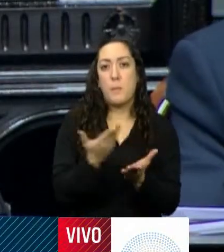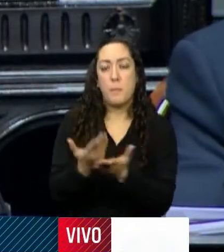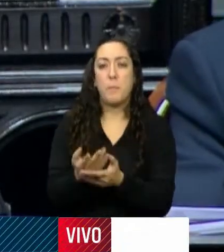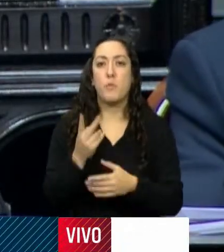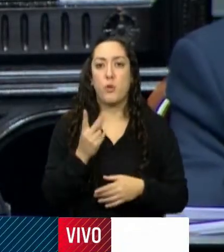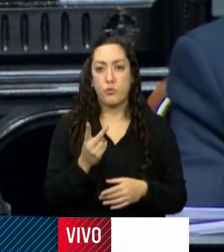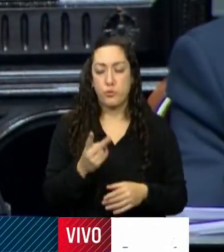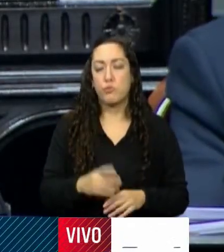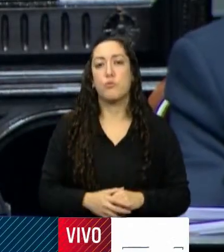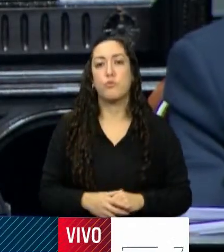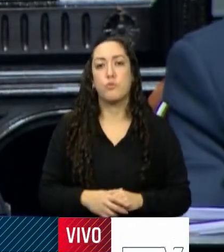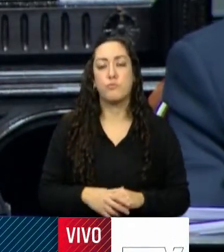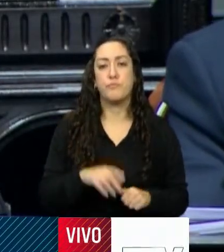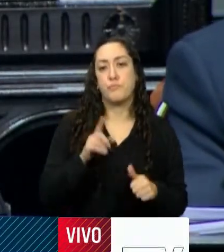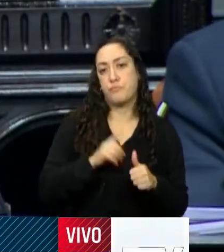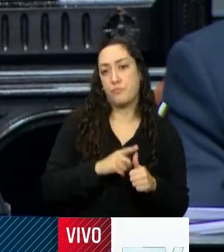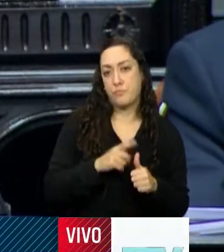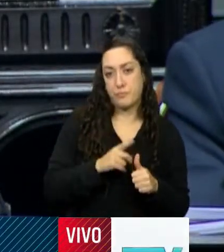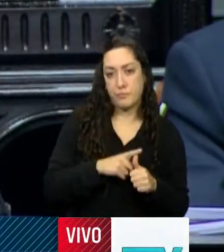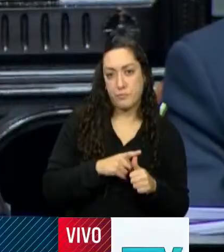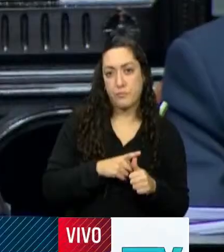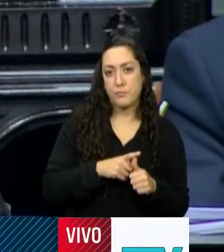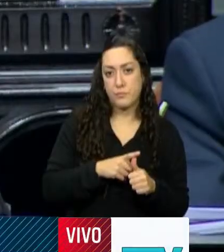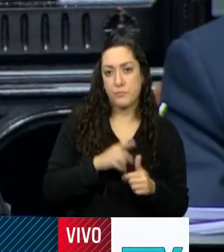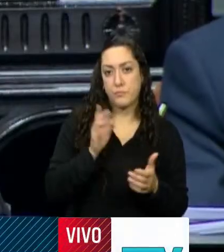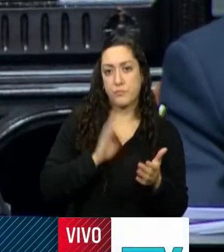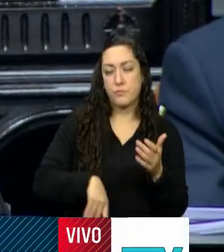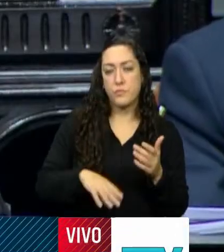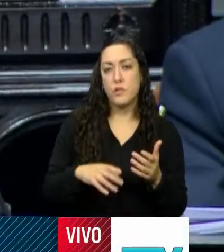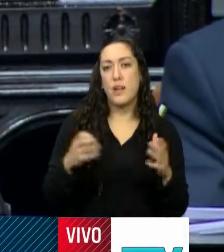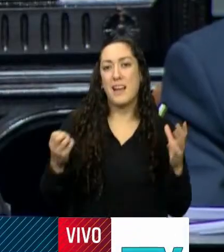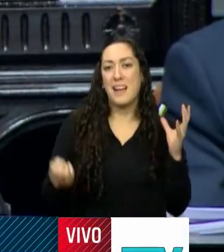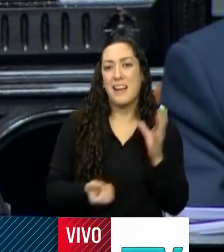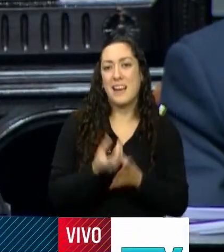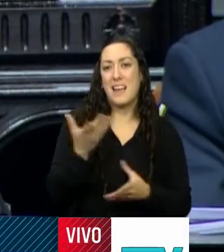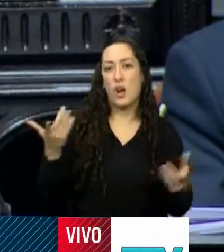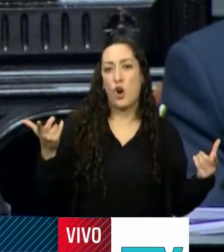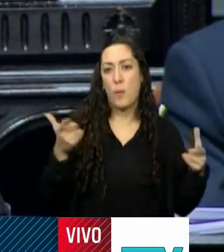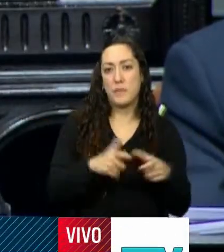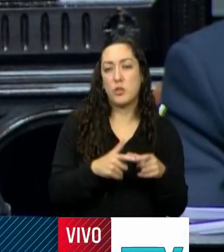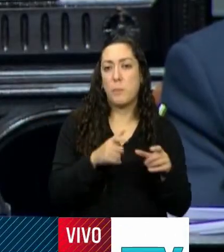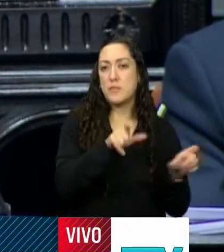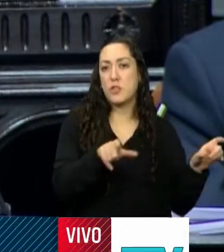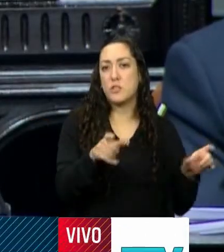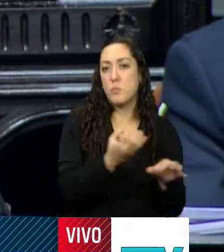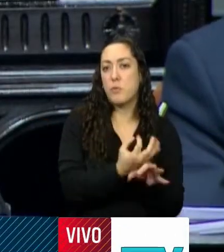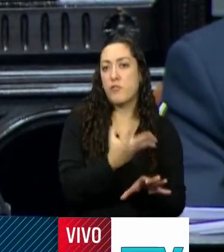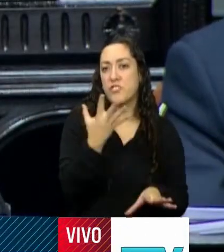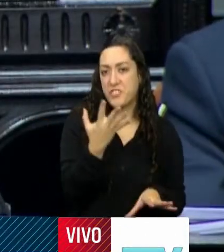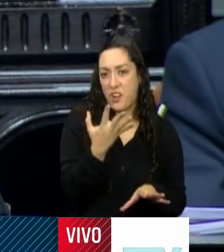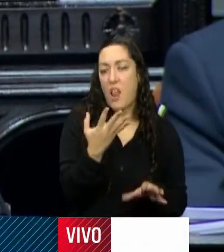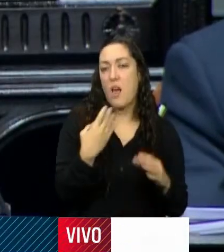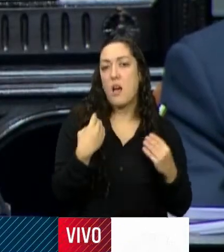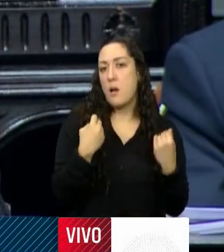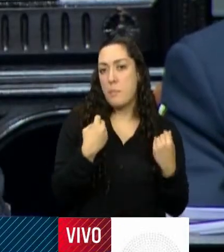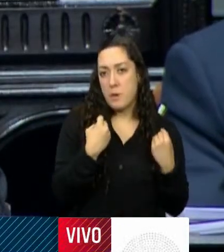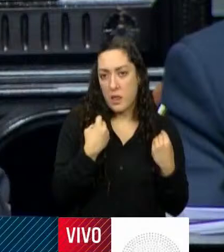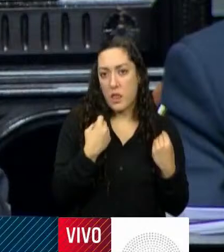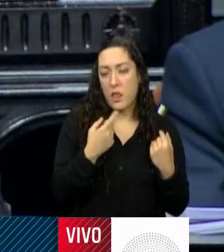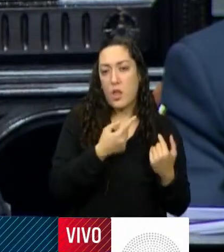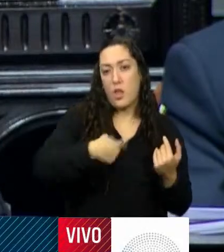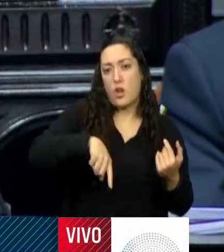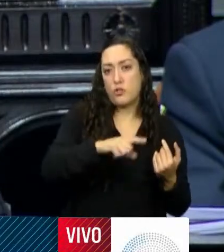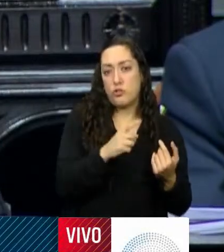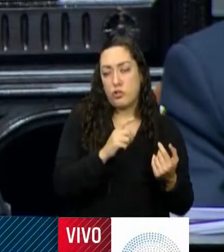mi bloque. Uno, que habla de la constitución de una comisión de expertos para que no tengamos